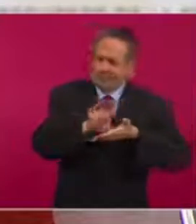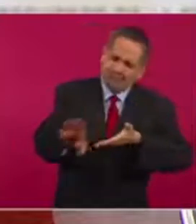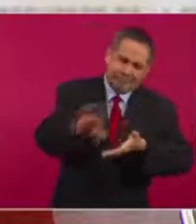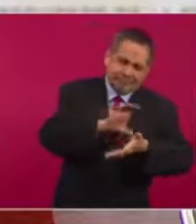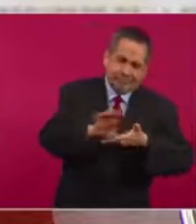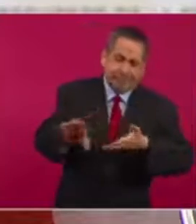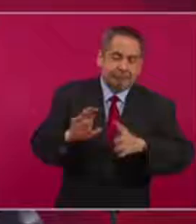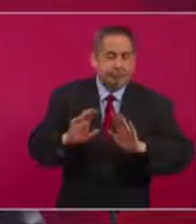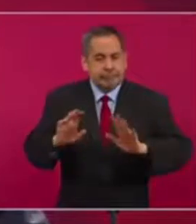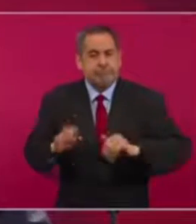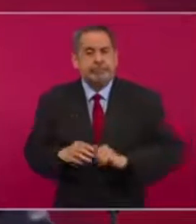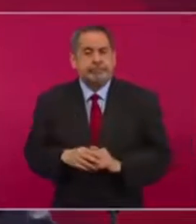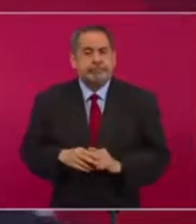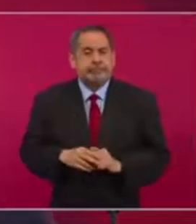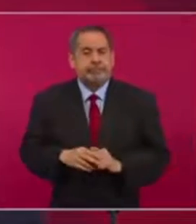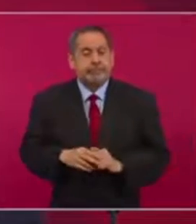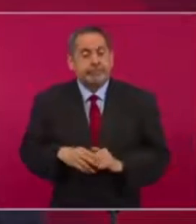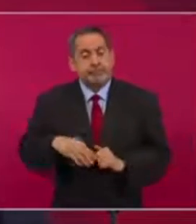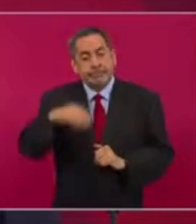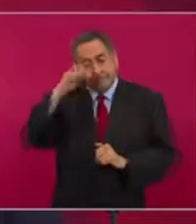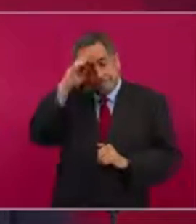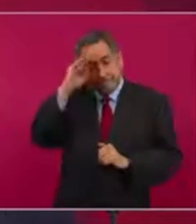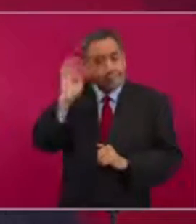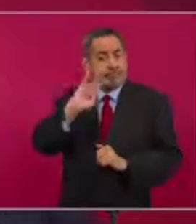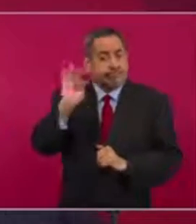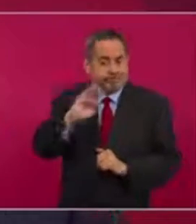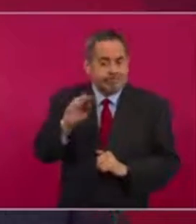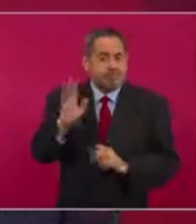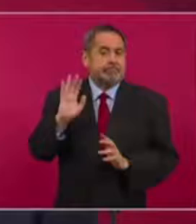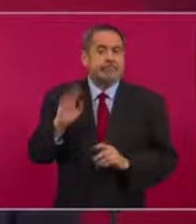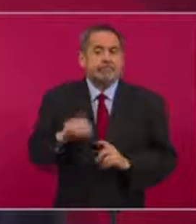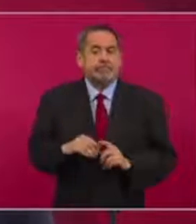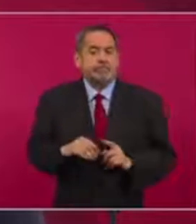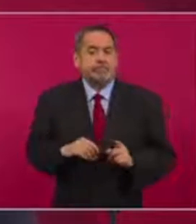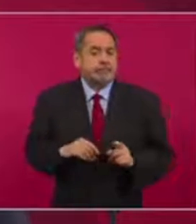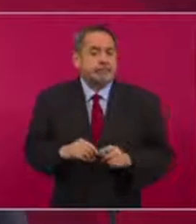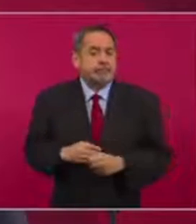porque pensaban que si ya